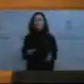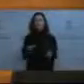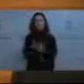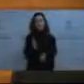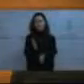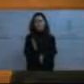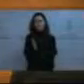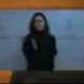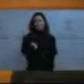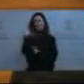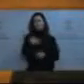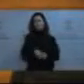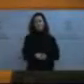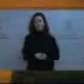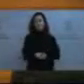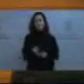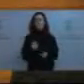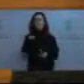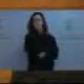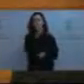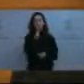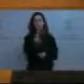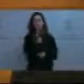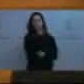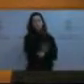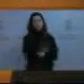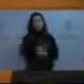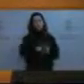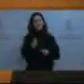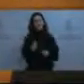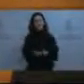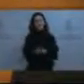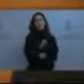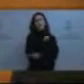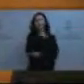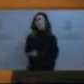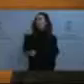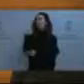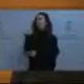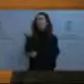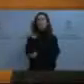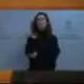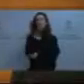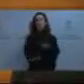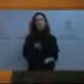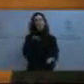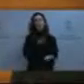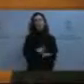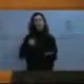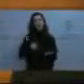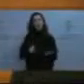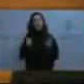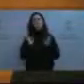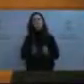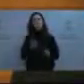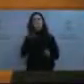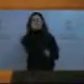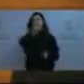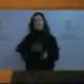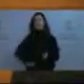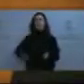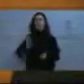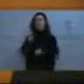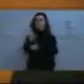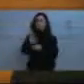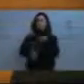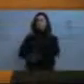Y yo creo, señora consejera, que lo que no pueden hacer ustedes es mirar para otro lado o dejar que una vez que presento una denuncia en los tribunales, sean los tribunales los que